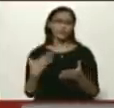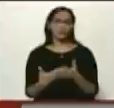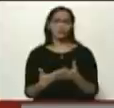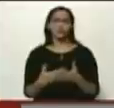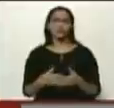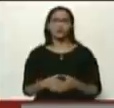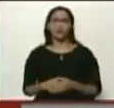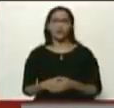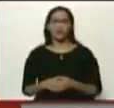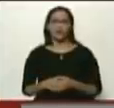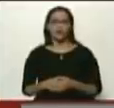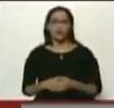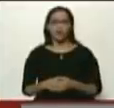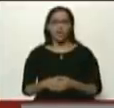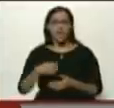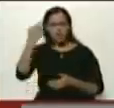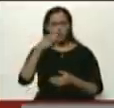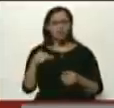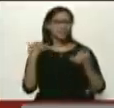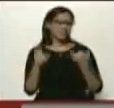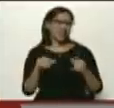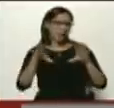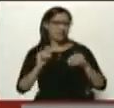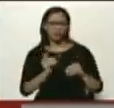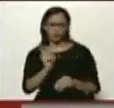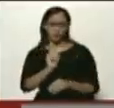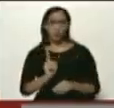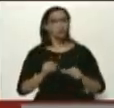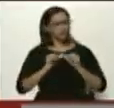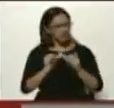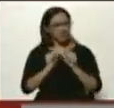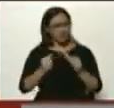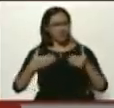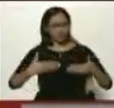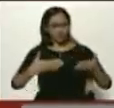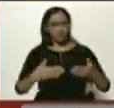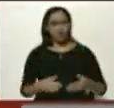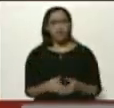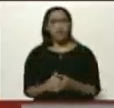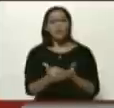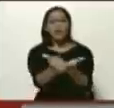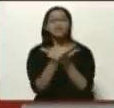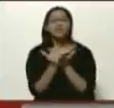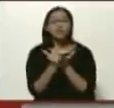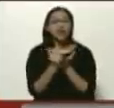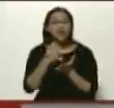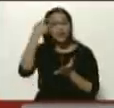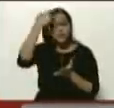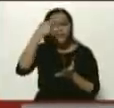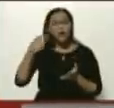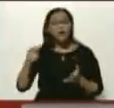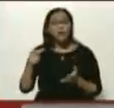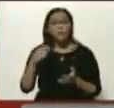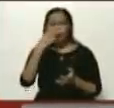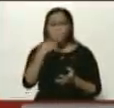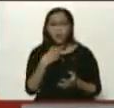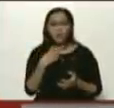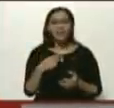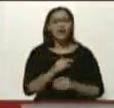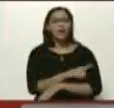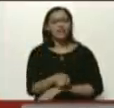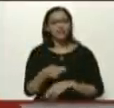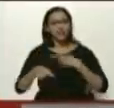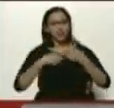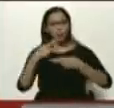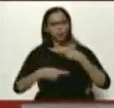para dejar de hacerlo, que el pueblo deje de hacerlo. No, no, es ayudar a nuestro pueblo, al más necesitado. Es una obligación de la revolución.